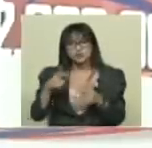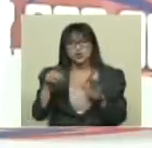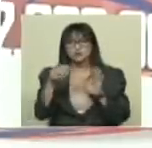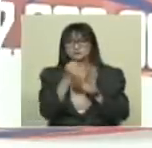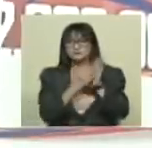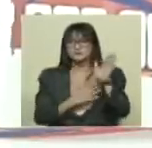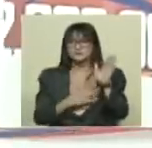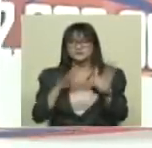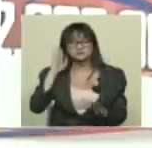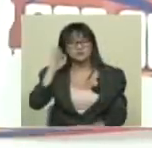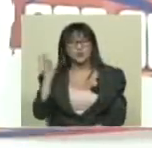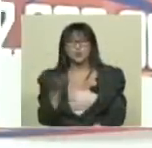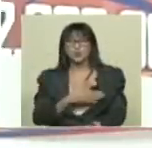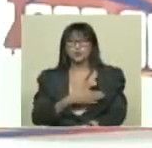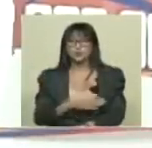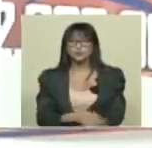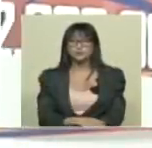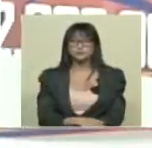absurdo,